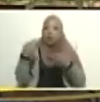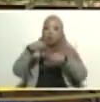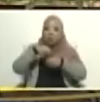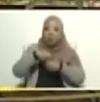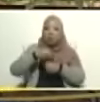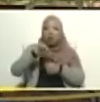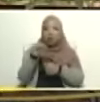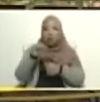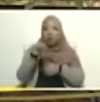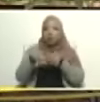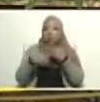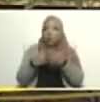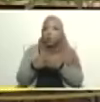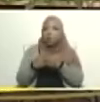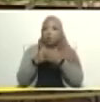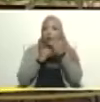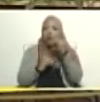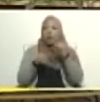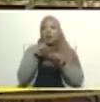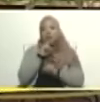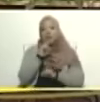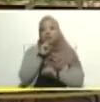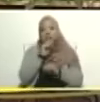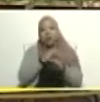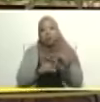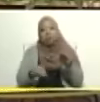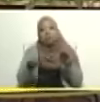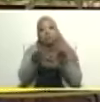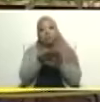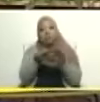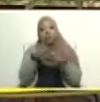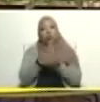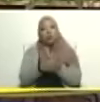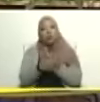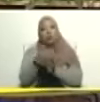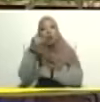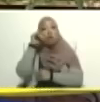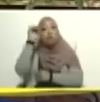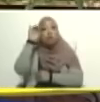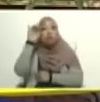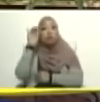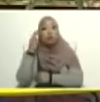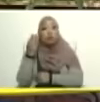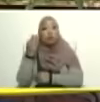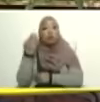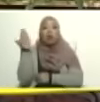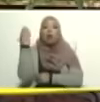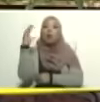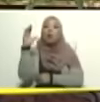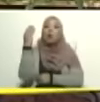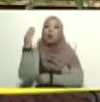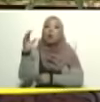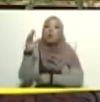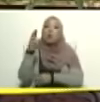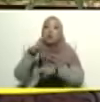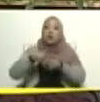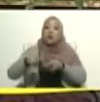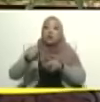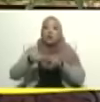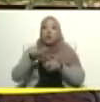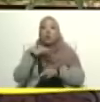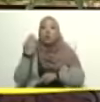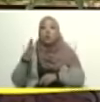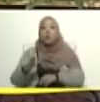internamente de ponerse a la altura de lo que viene. En Colombia miles de niños han muerto